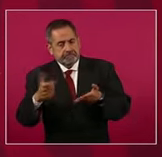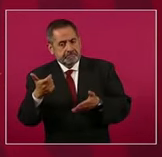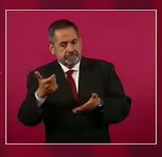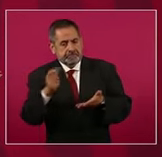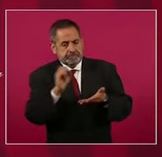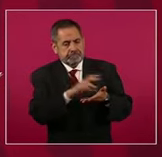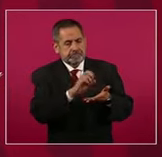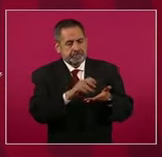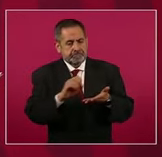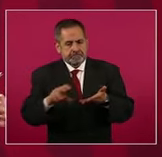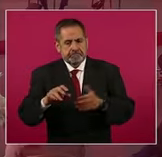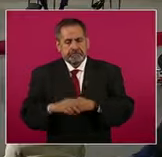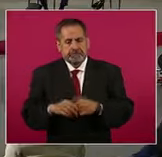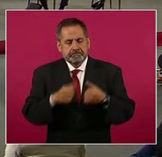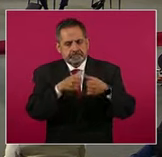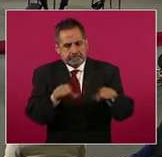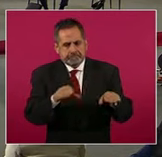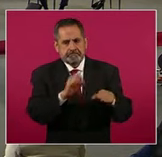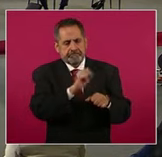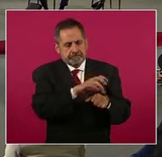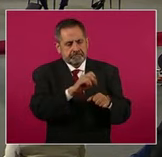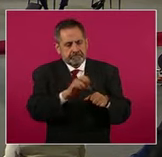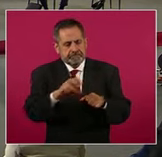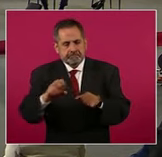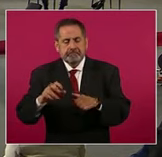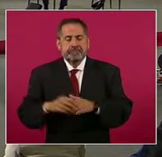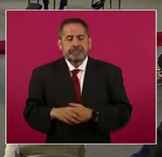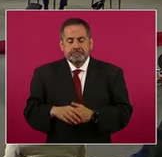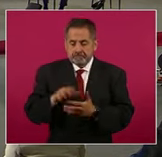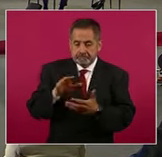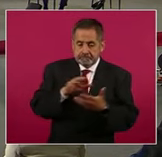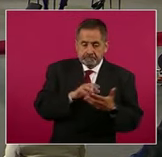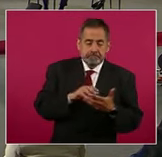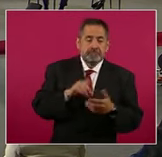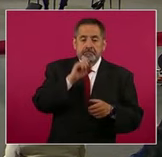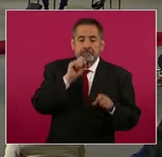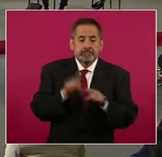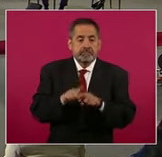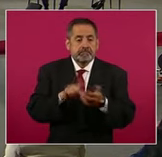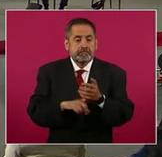De los depósitos se destaca la recepción de recursos en efectivo por